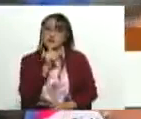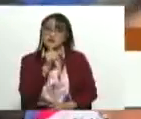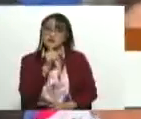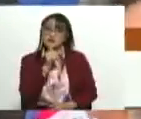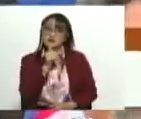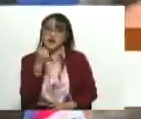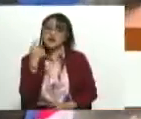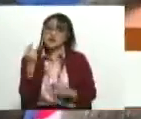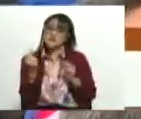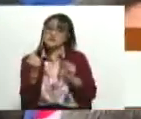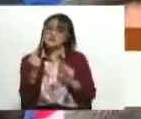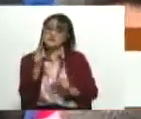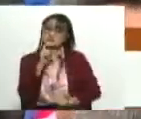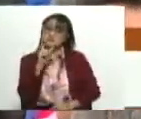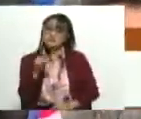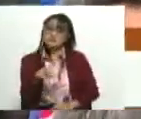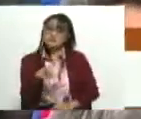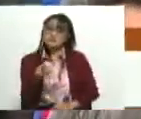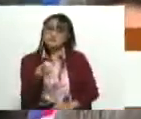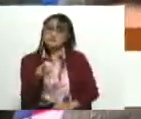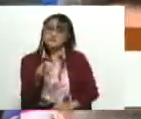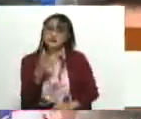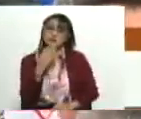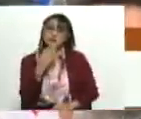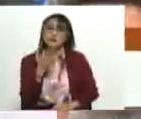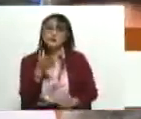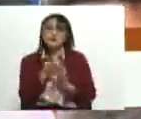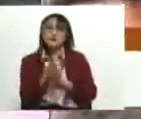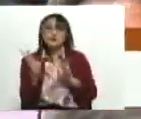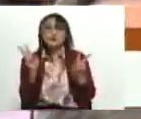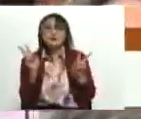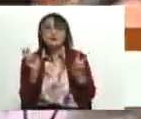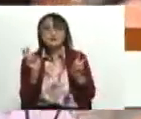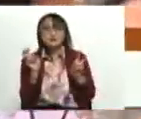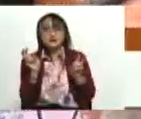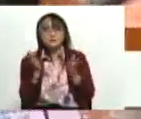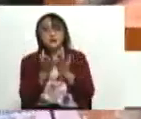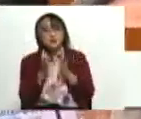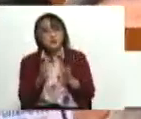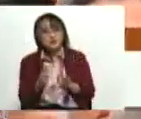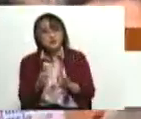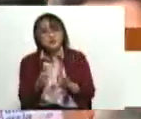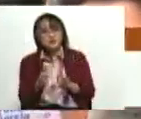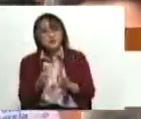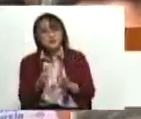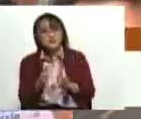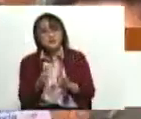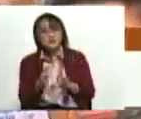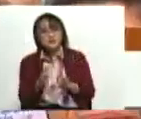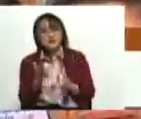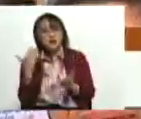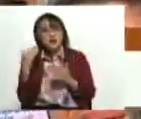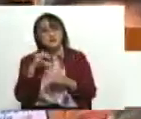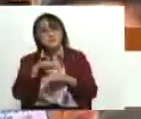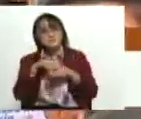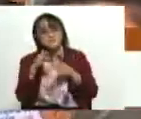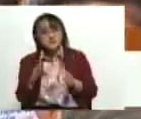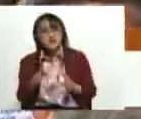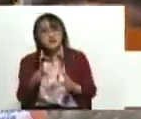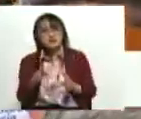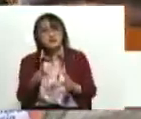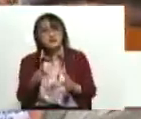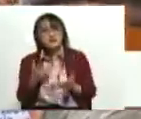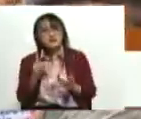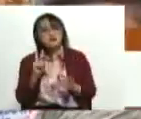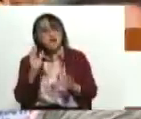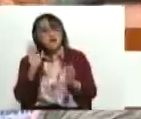Ayer conversaba con alguien, por ejemplo, sobre el tema estudiantil. Estaba nuestra ministra aquí, tuvo que ir a